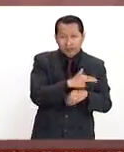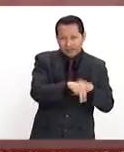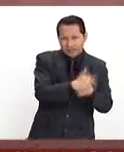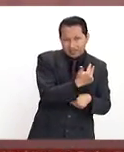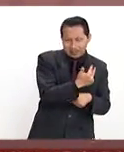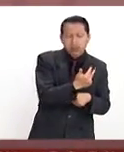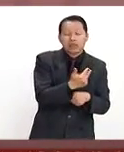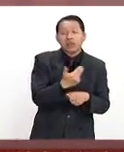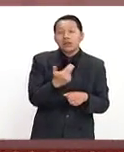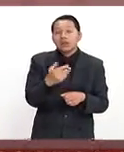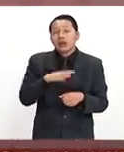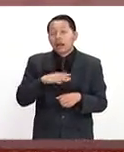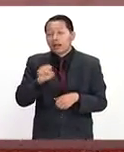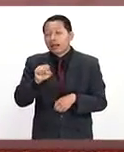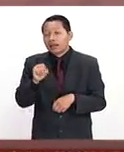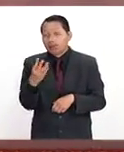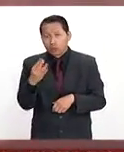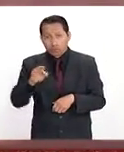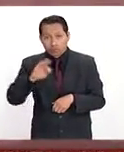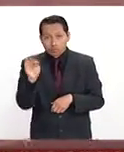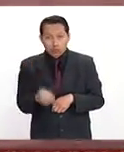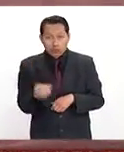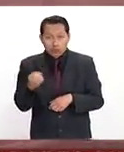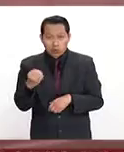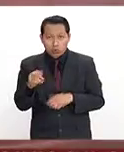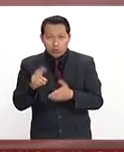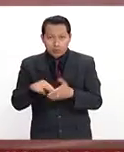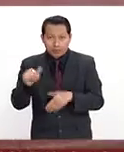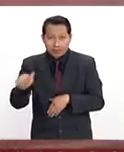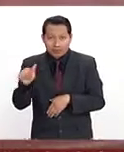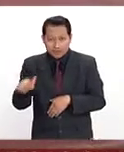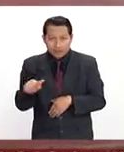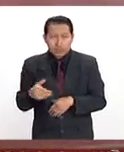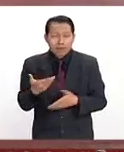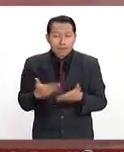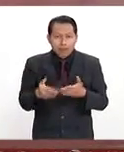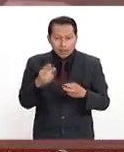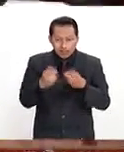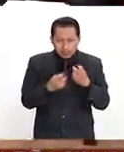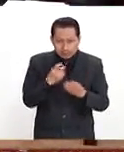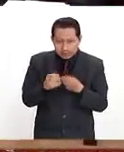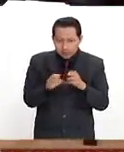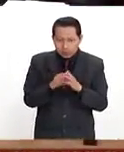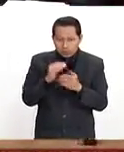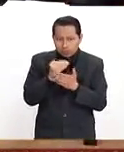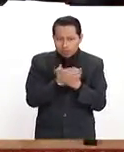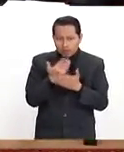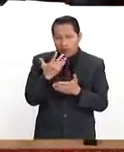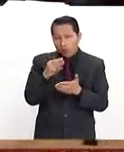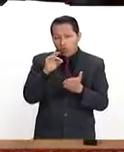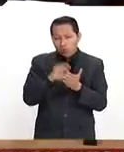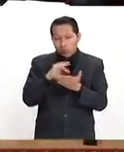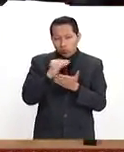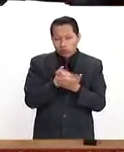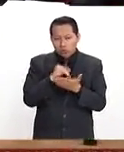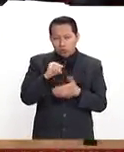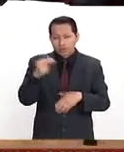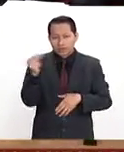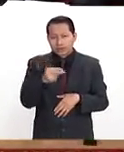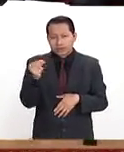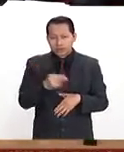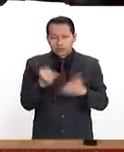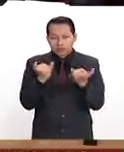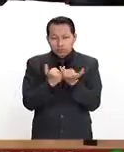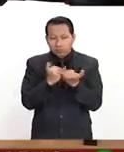13, 64 en octubre del 16. Es decir, hay una visión más crítica ahora, baja 5 puntos el sí está haciendo lo necesario